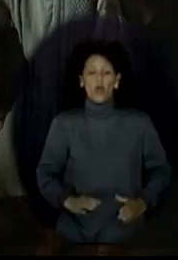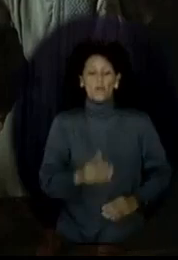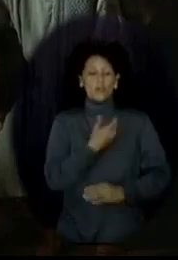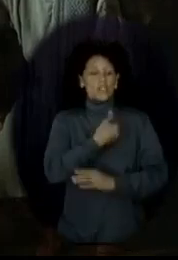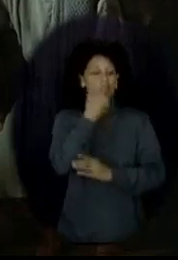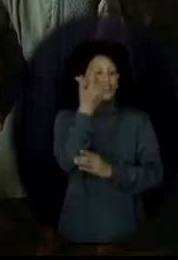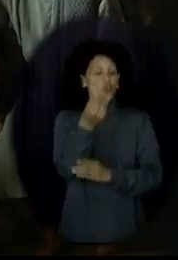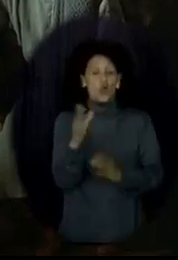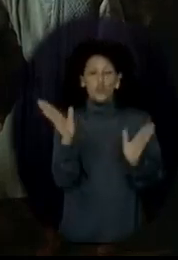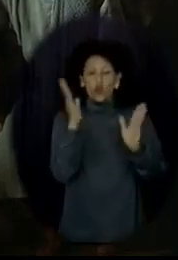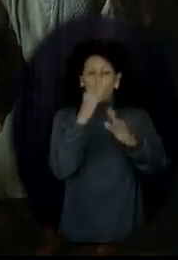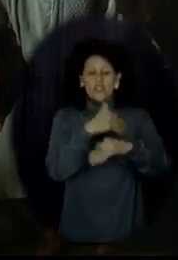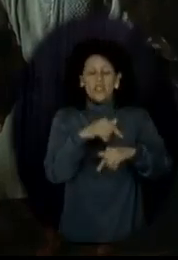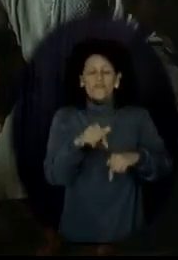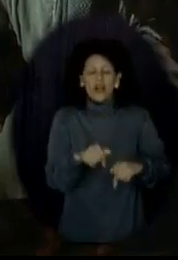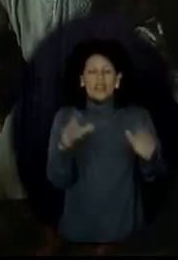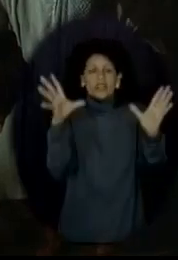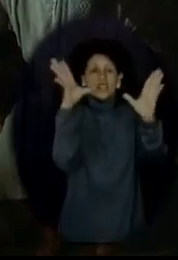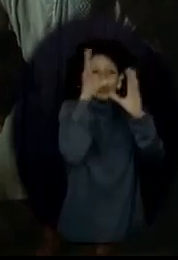De nuestro Señor